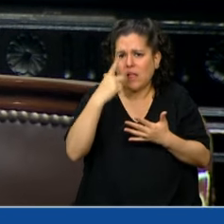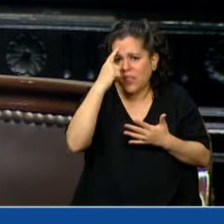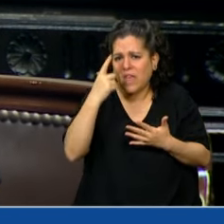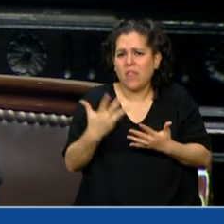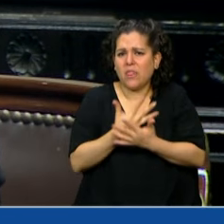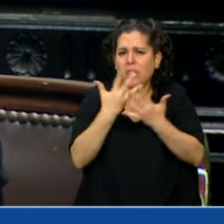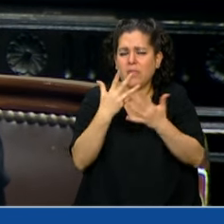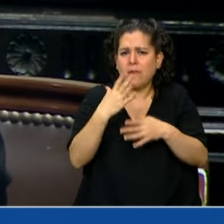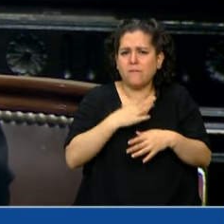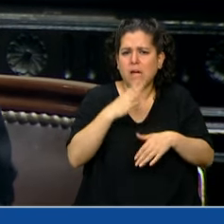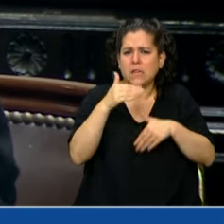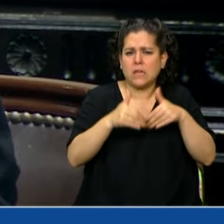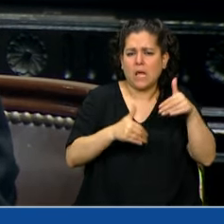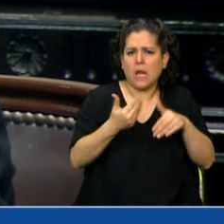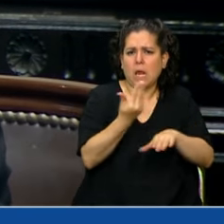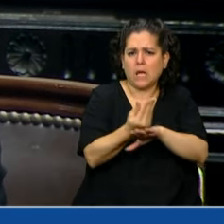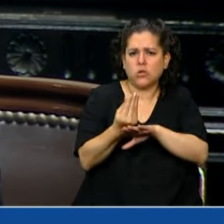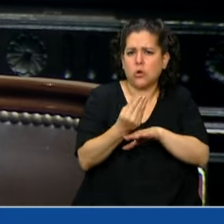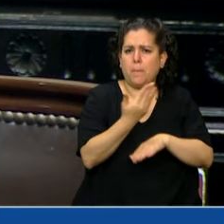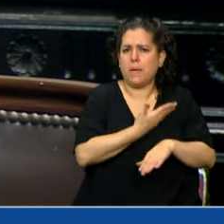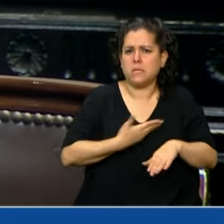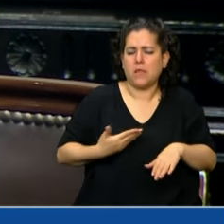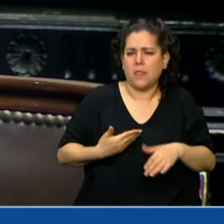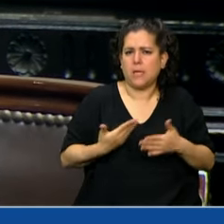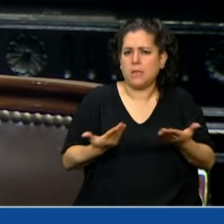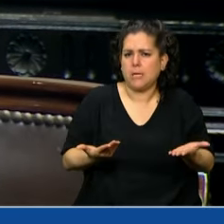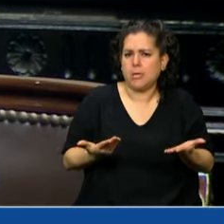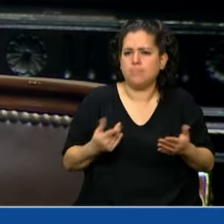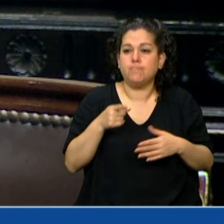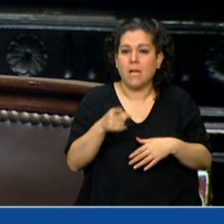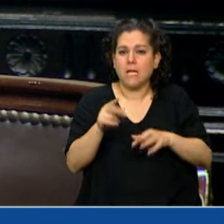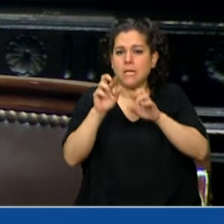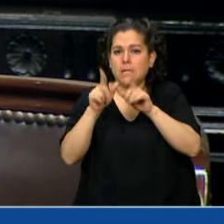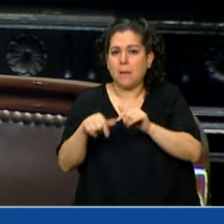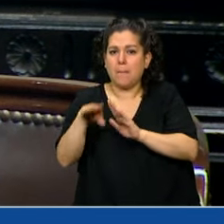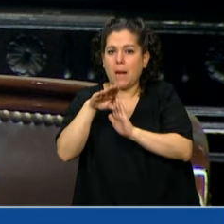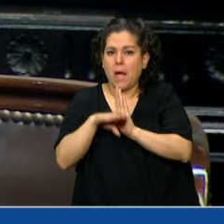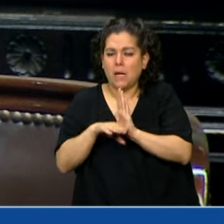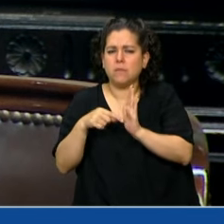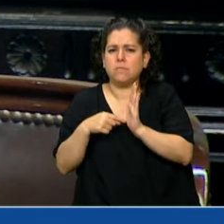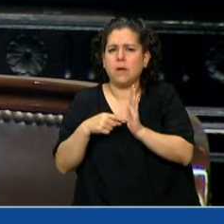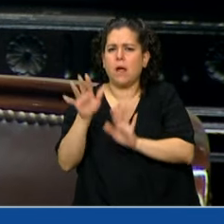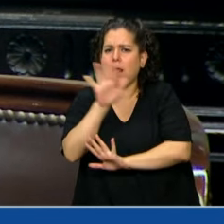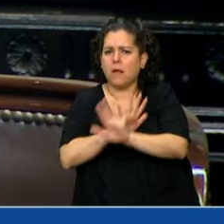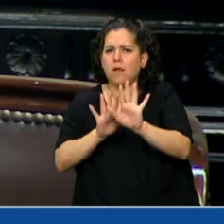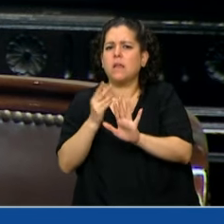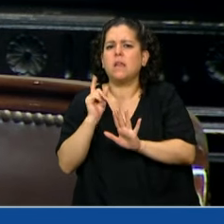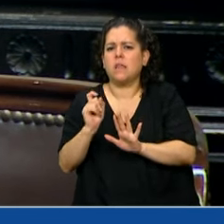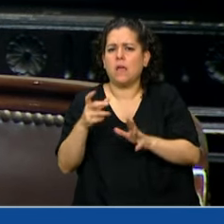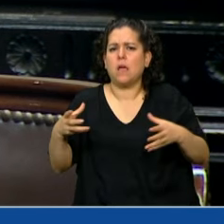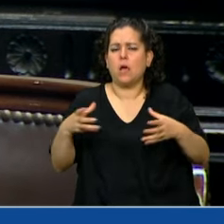argentinos elijan un nuevo presidente este plan fue elaborado Desde el